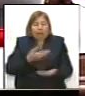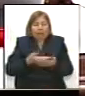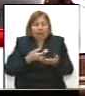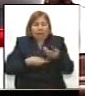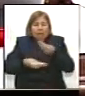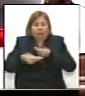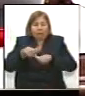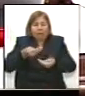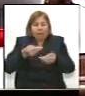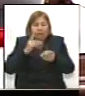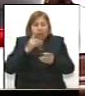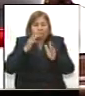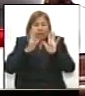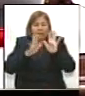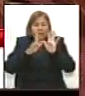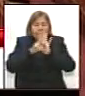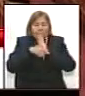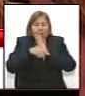Exterior, hasta por 10 minutos.